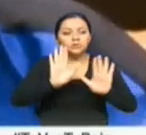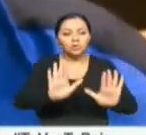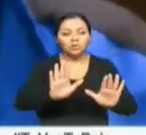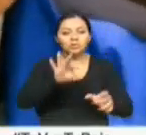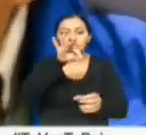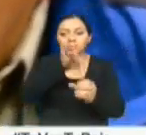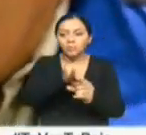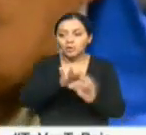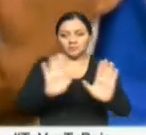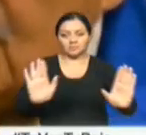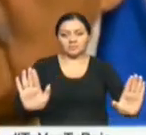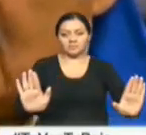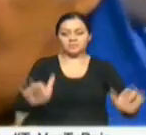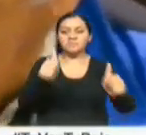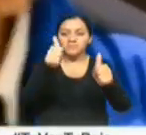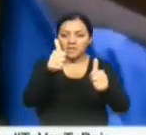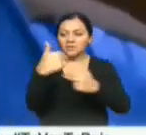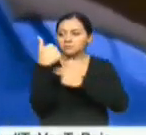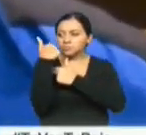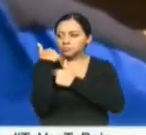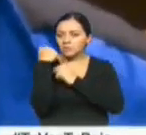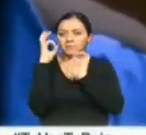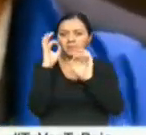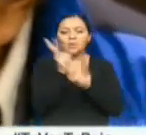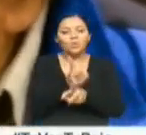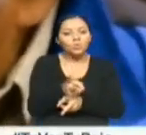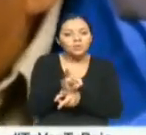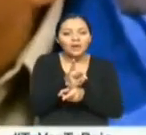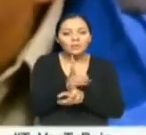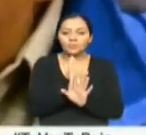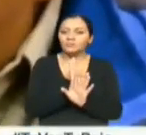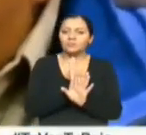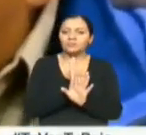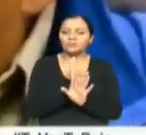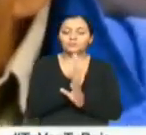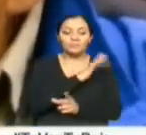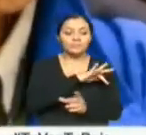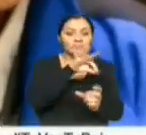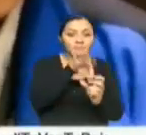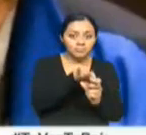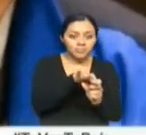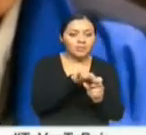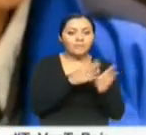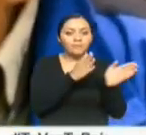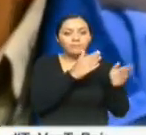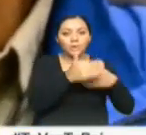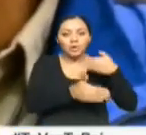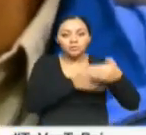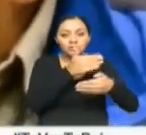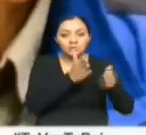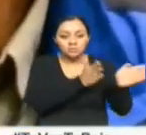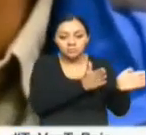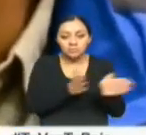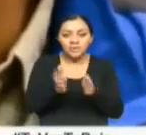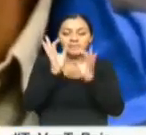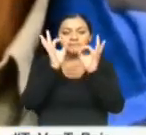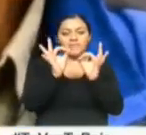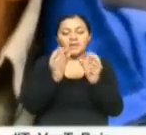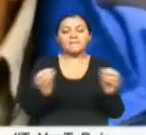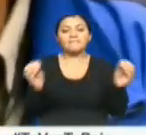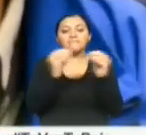tomar. Y como tal hay que cuidarla. La forma y el procedimiento importa y hay una